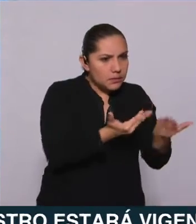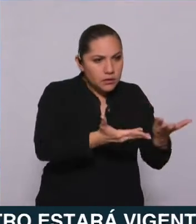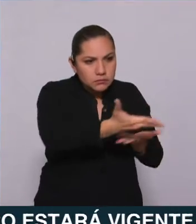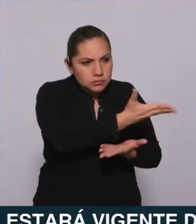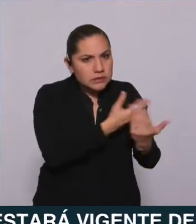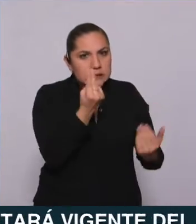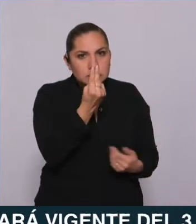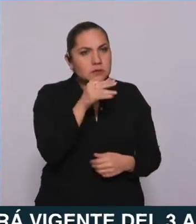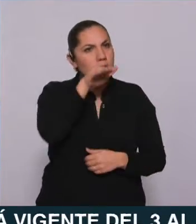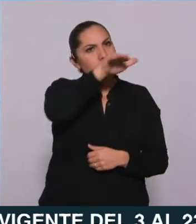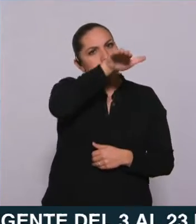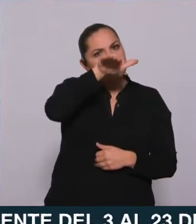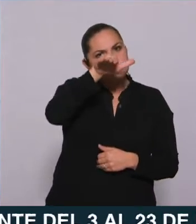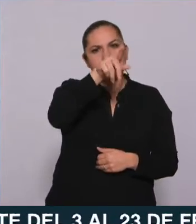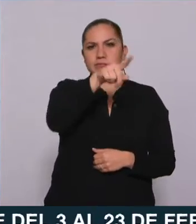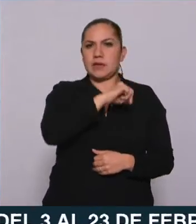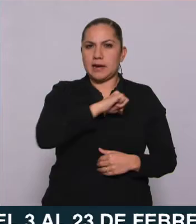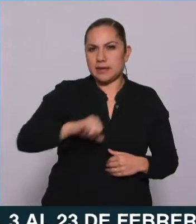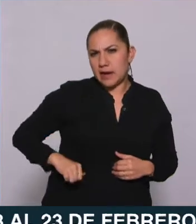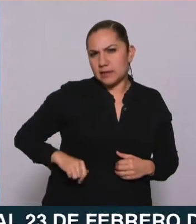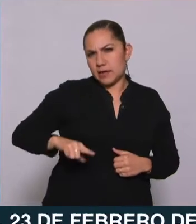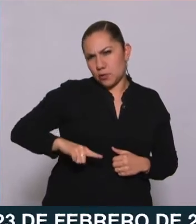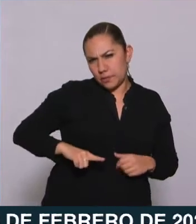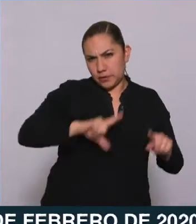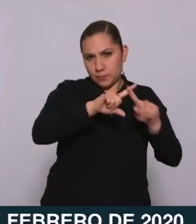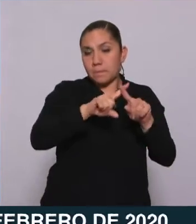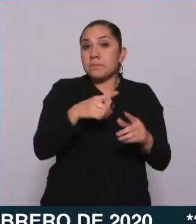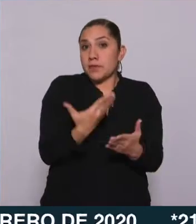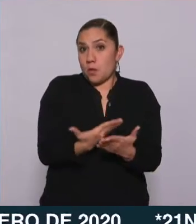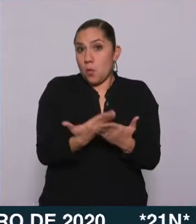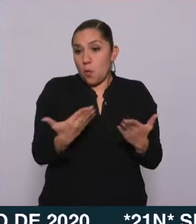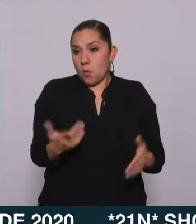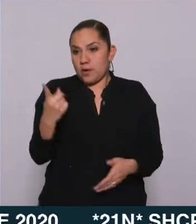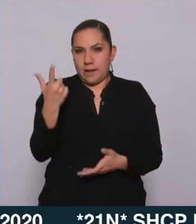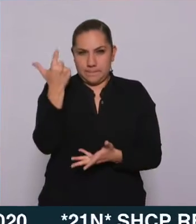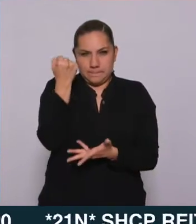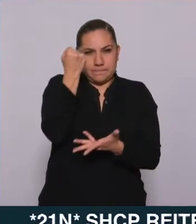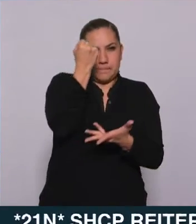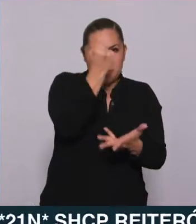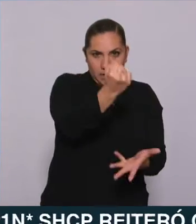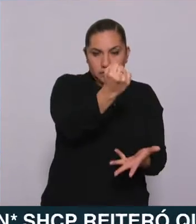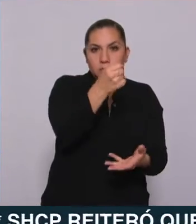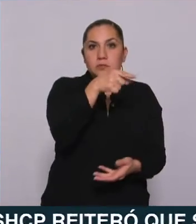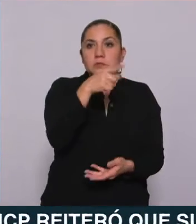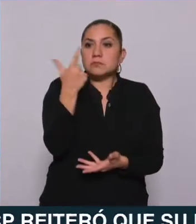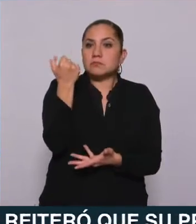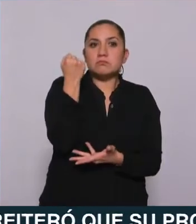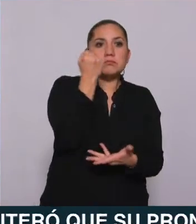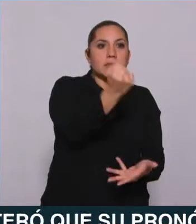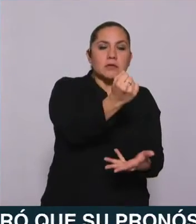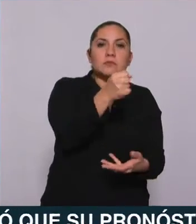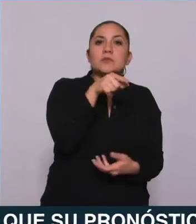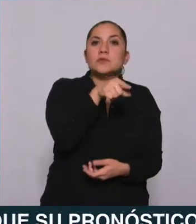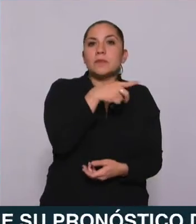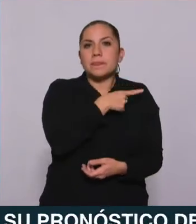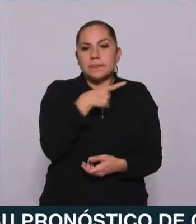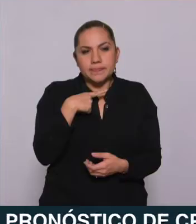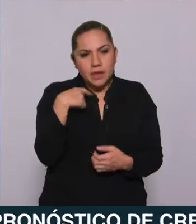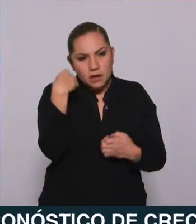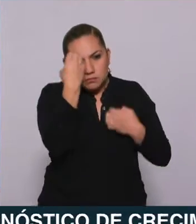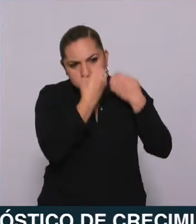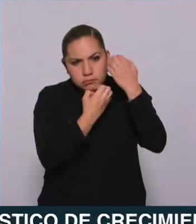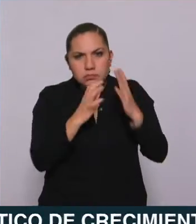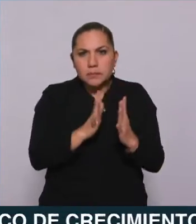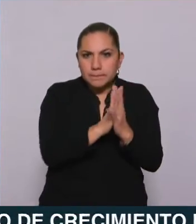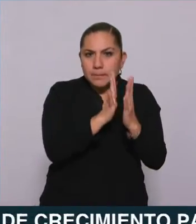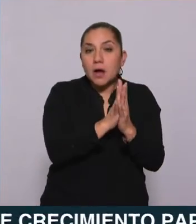del presupuesto participativo. Ahora la nueva ley señala que vamos a pasar de 3 al 4% en la